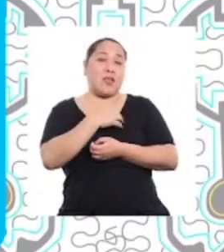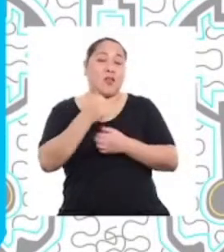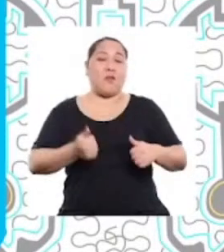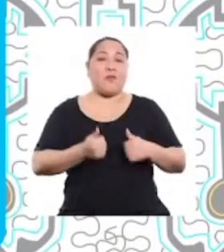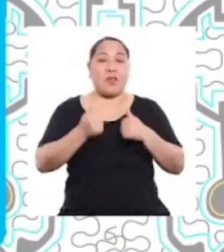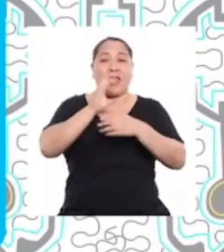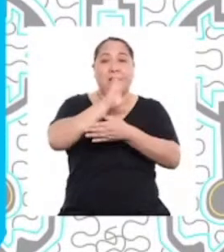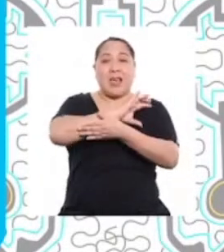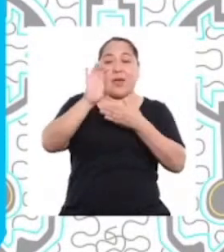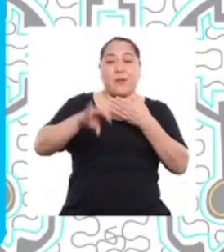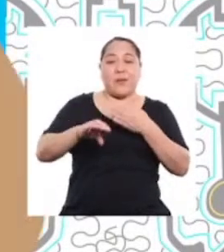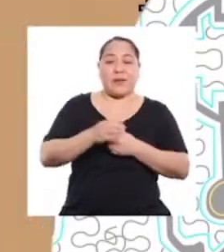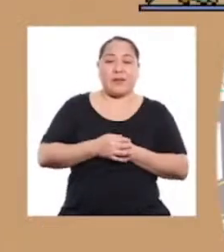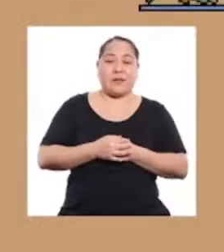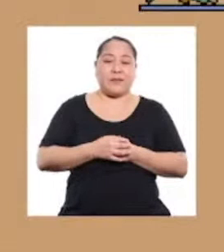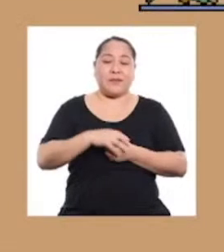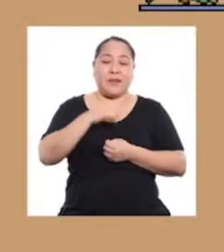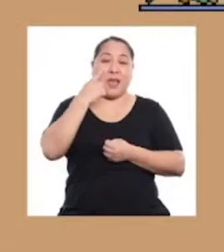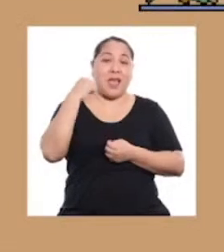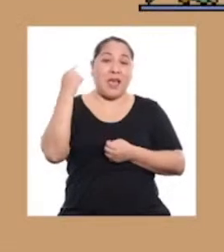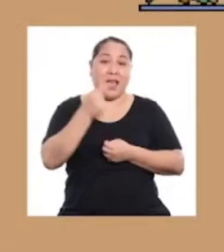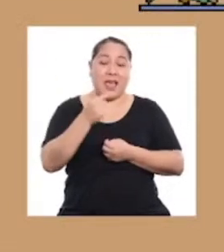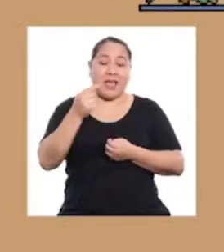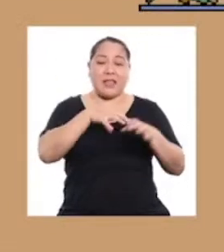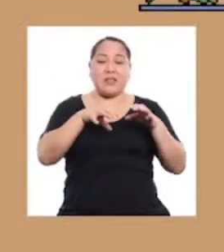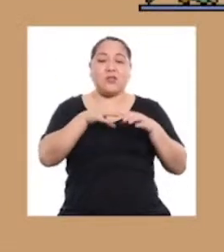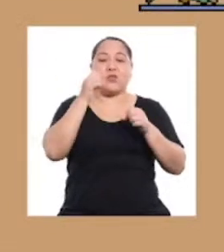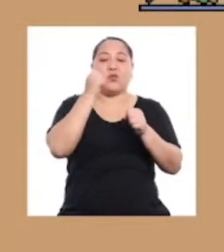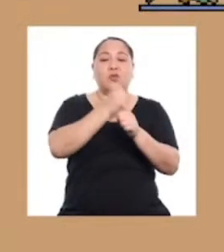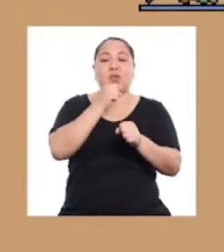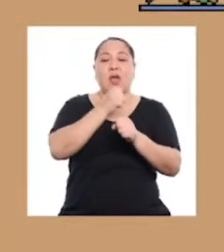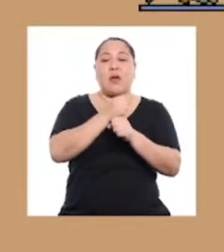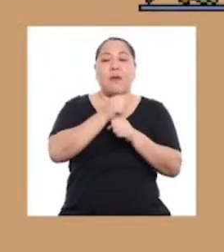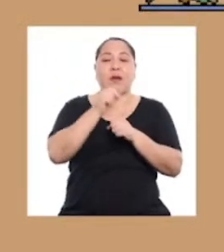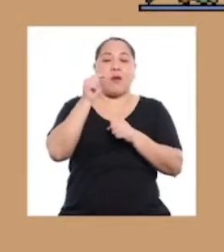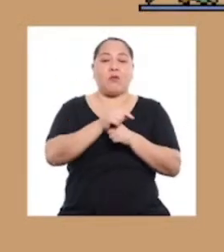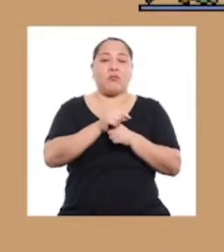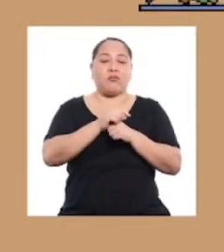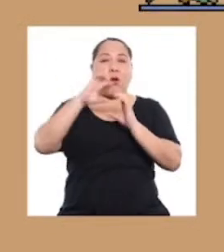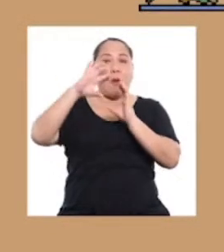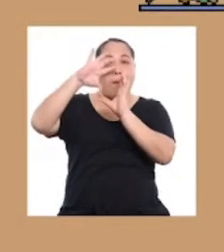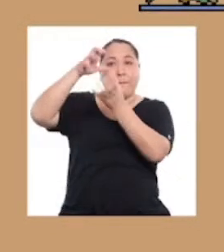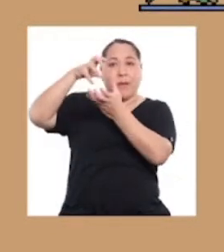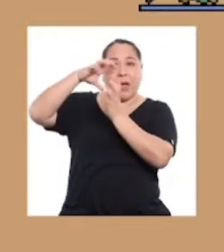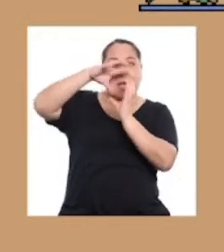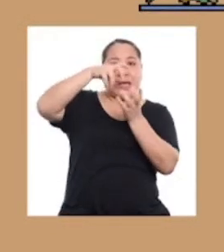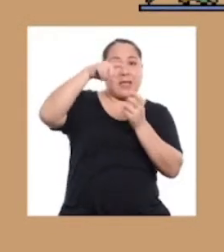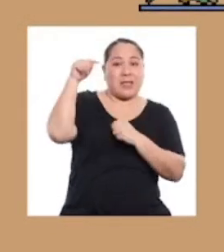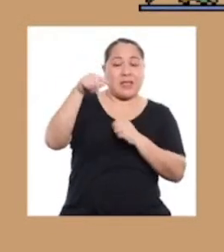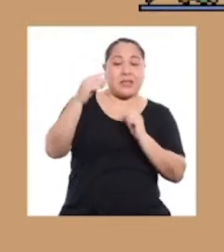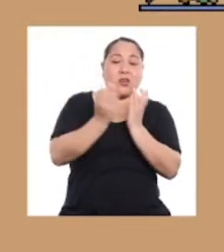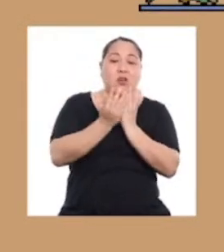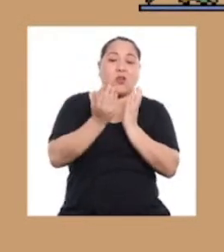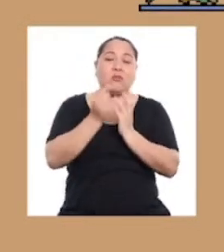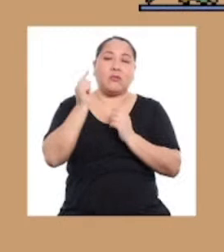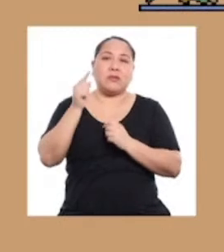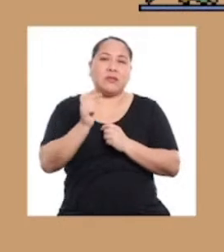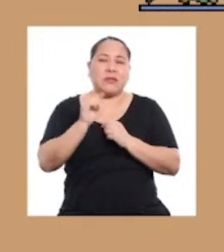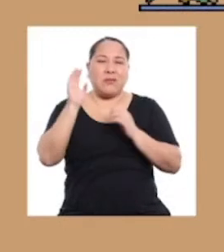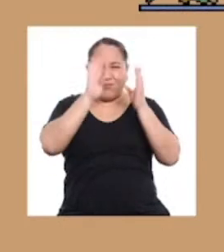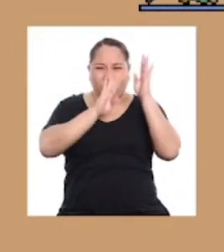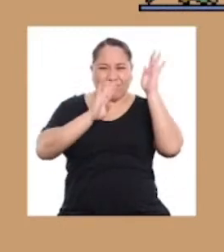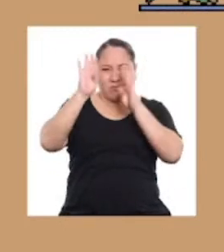y vive en Cajamarca. Él realizó un trabajo sobre los planetas para el colegio y